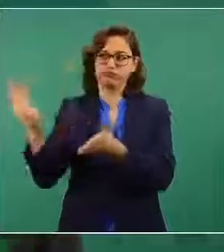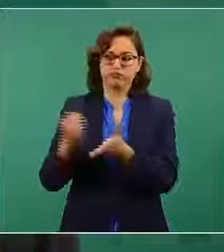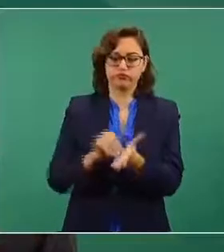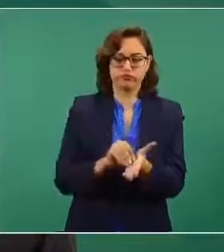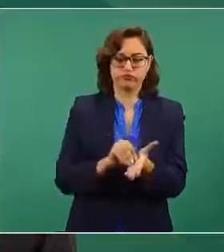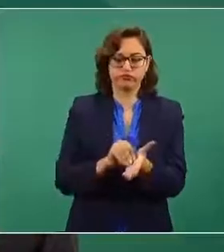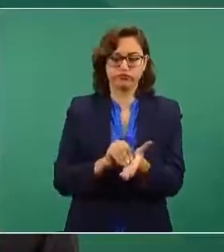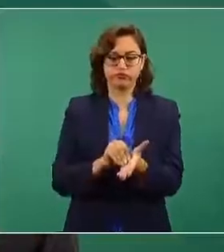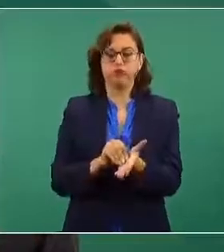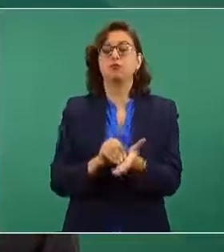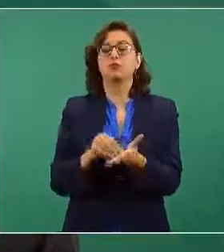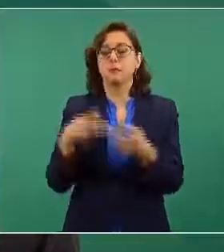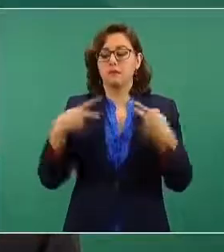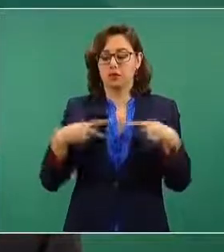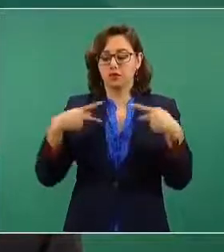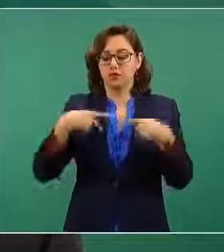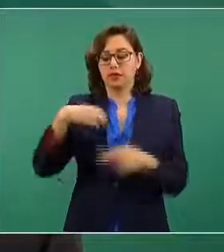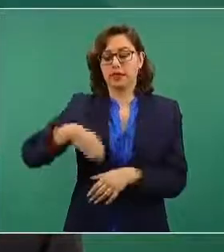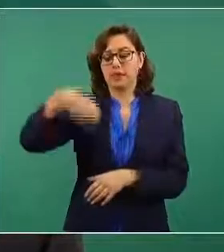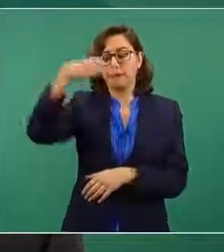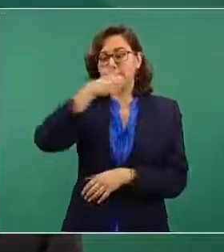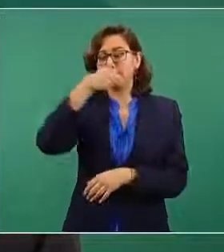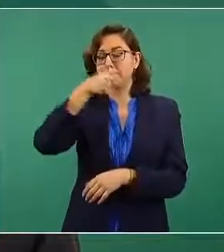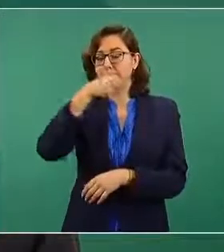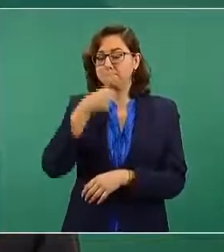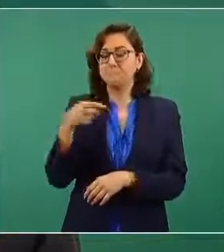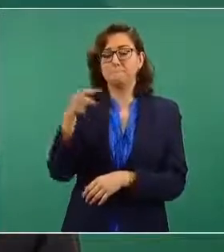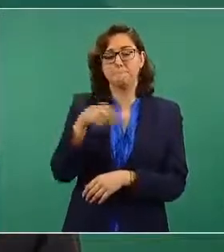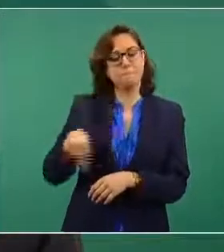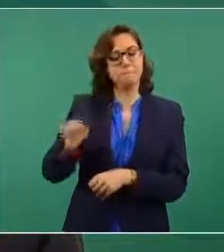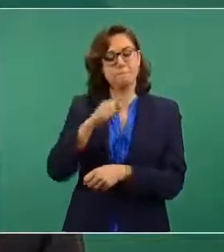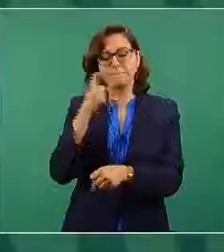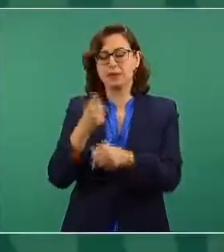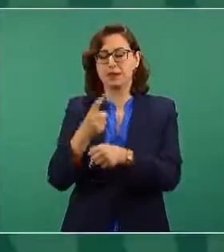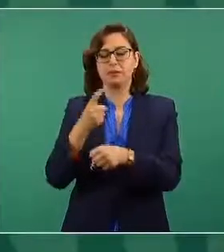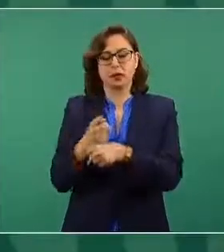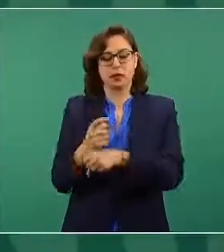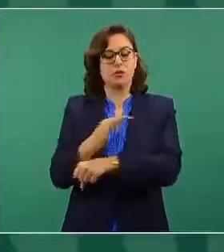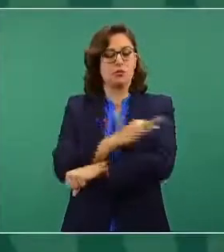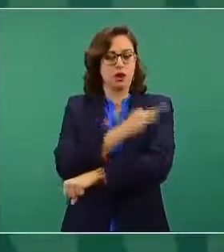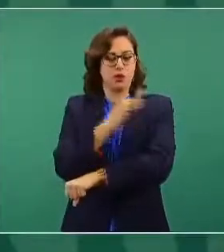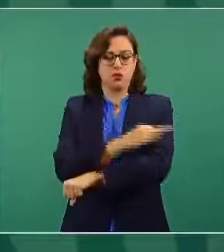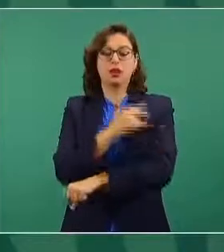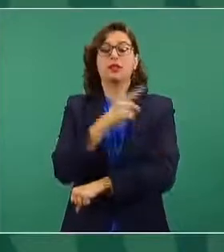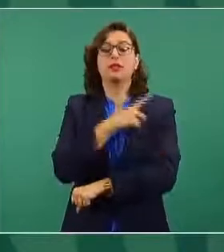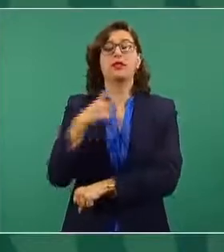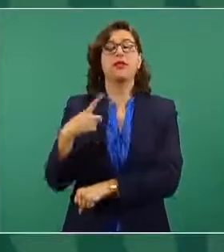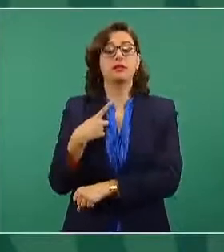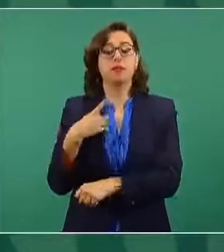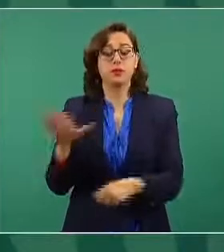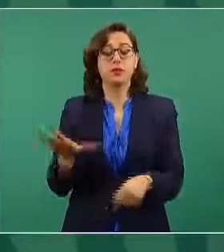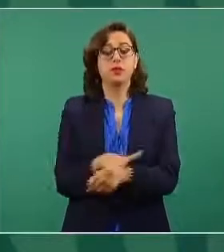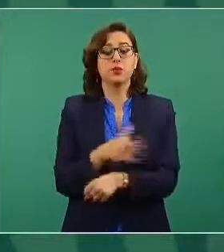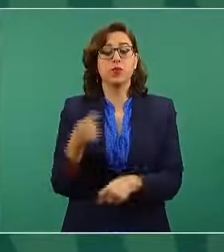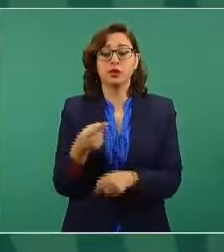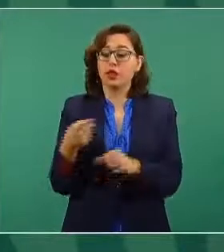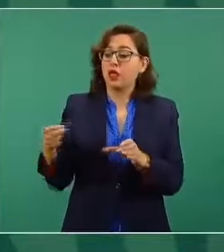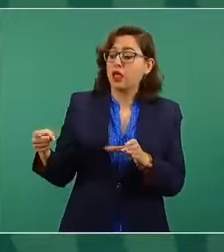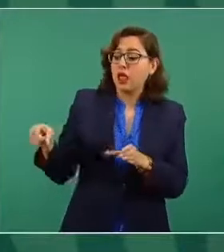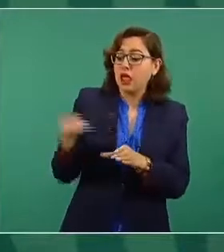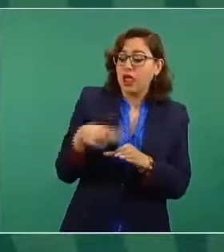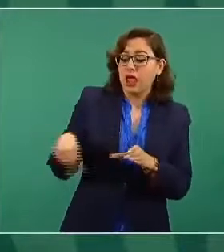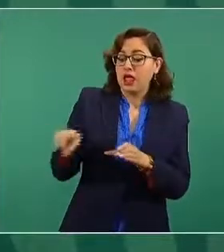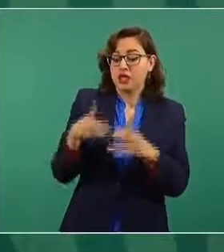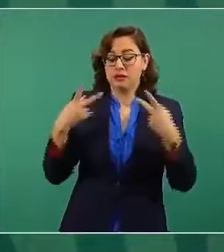iniciar la vacunación en personas adultas mayores. ¿Por qué razón? Porque son las personas con la mayor susceptibilidad